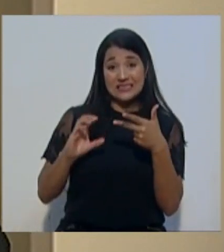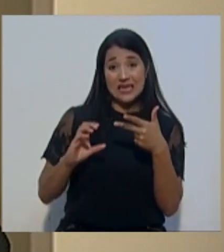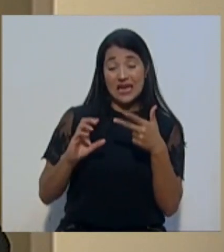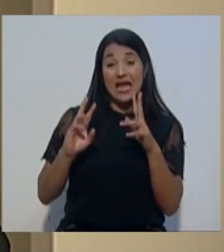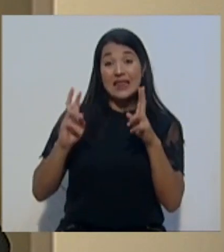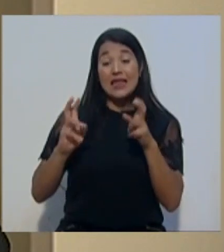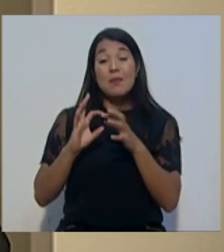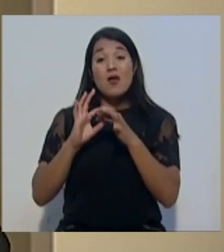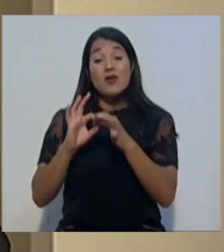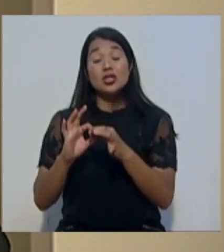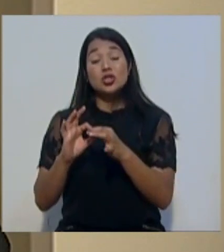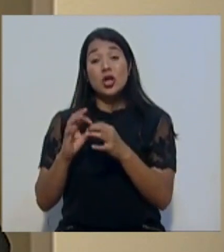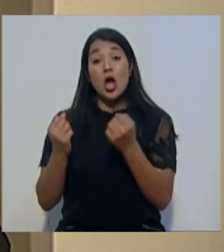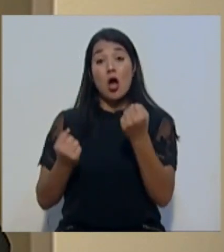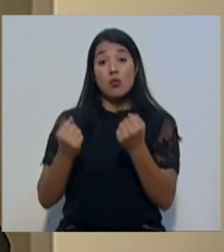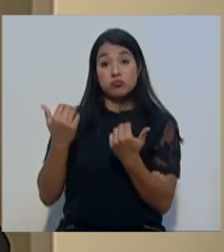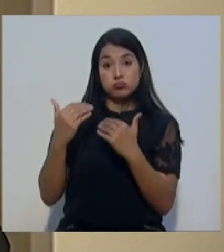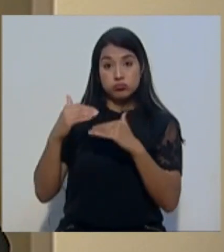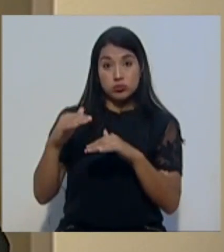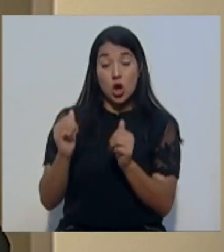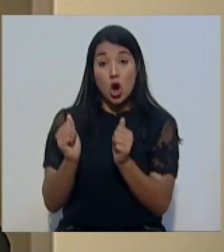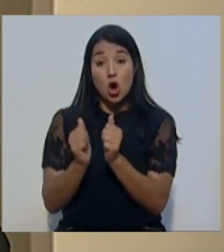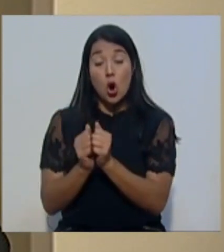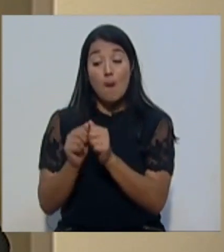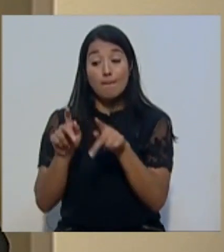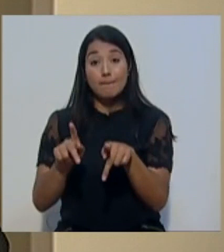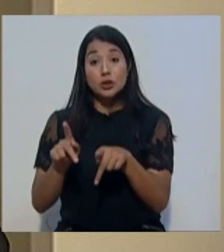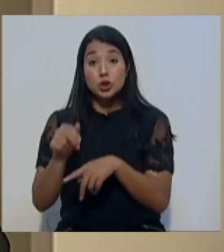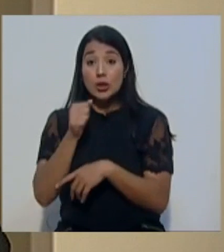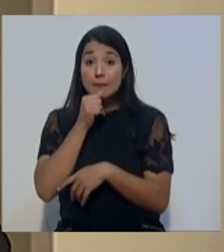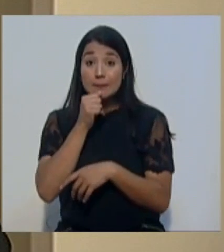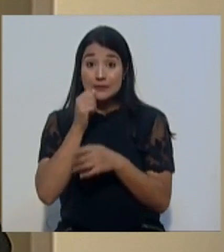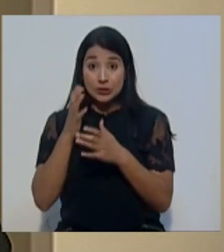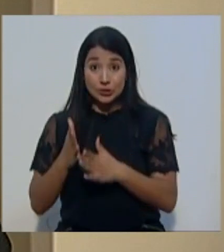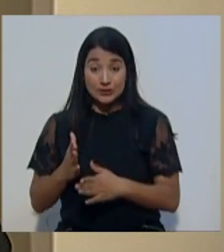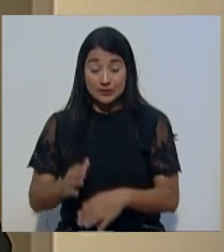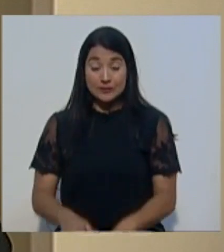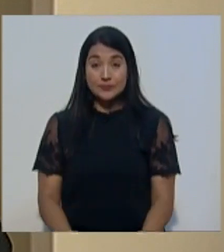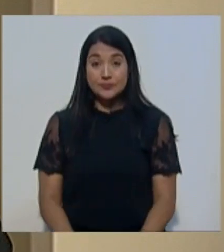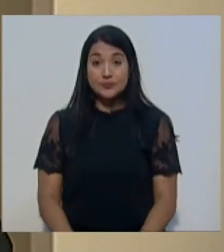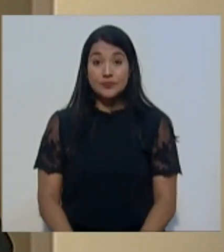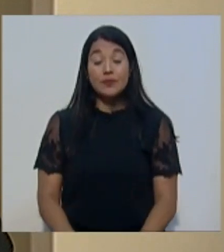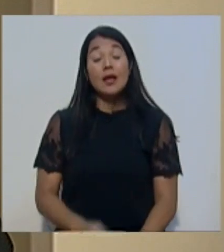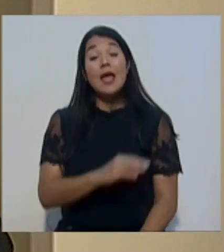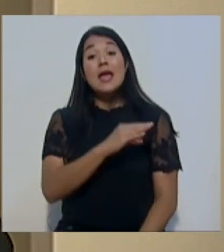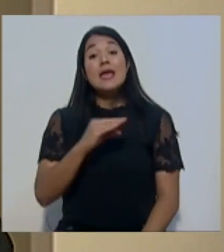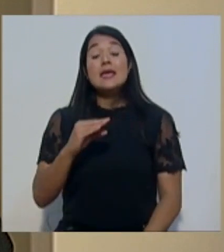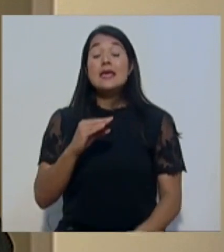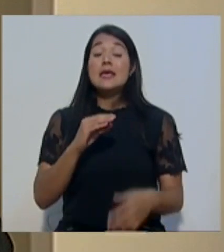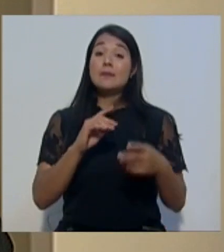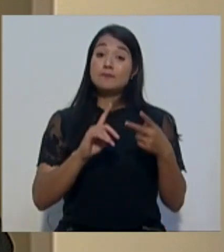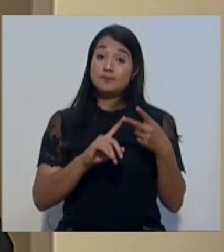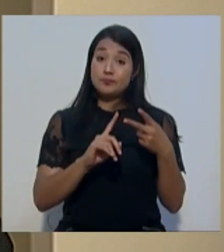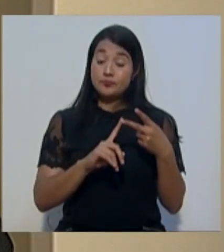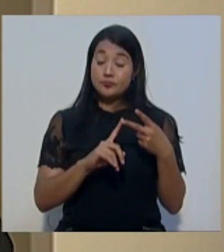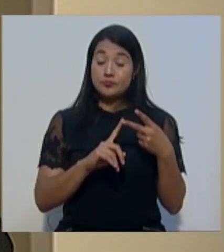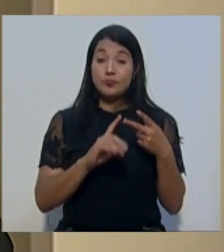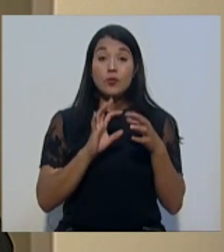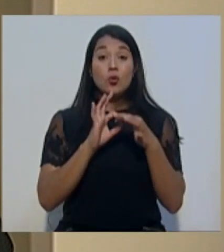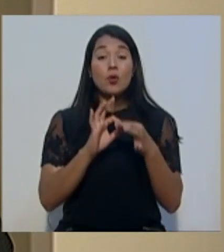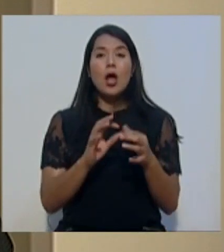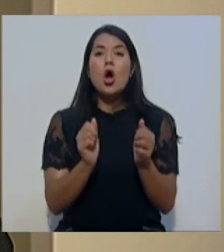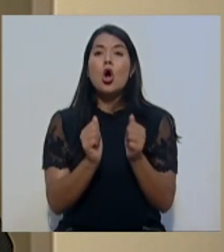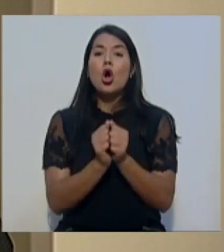de la restricción con el caso particular de la prensa. Y en el caso particular de lo que